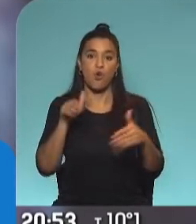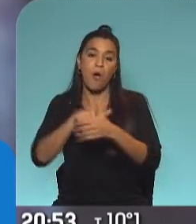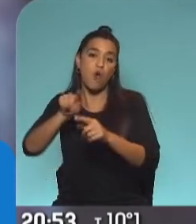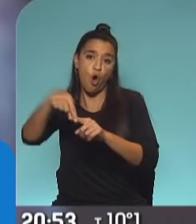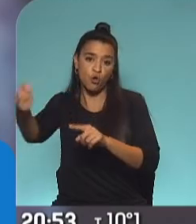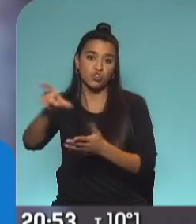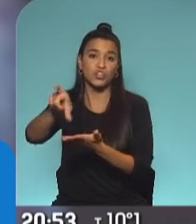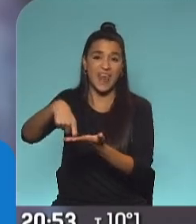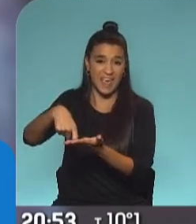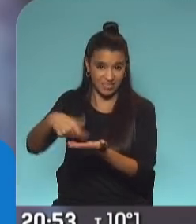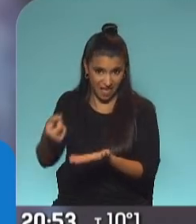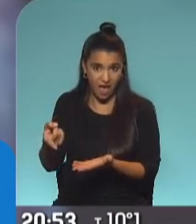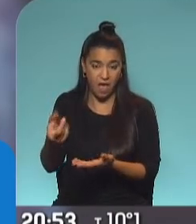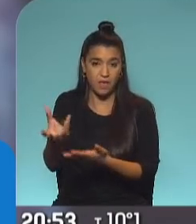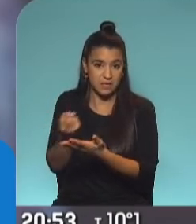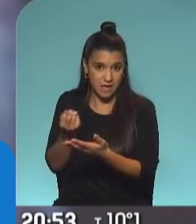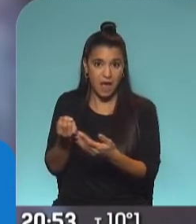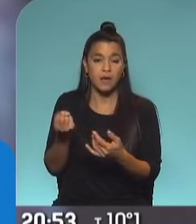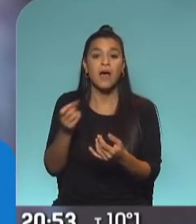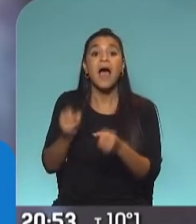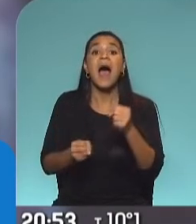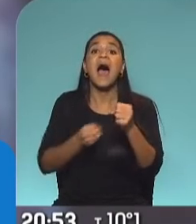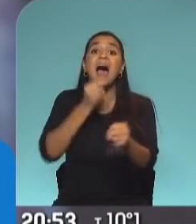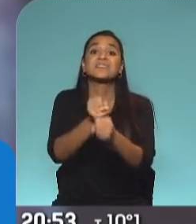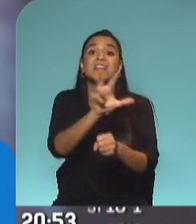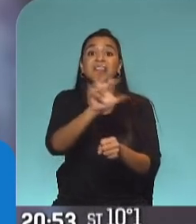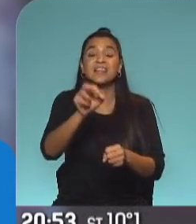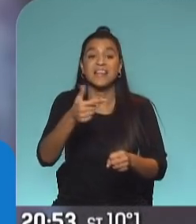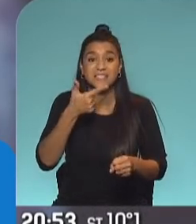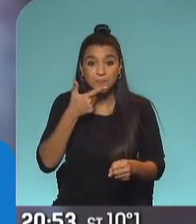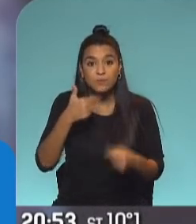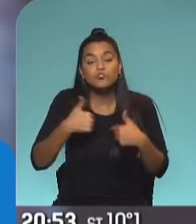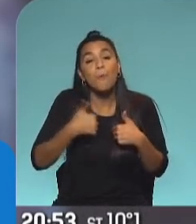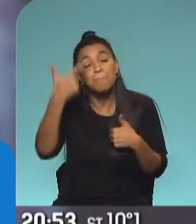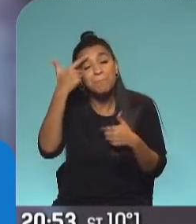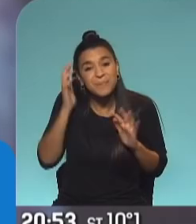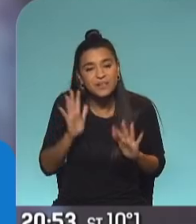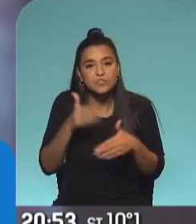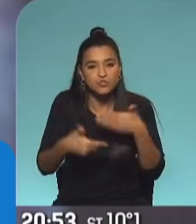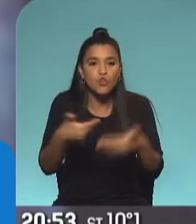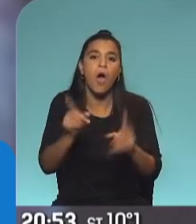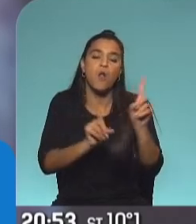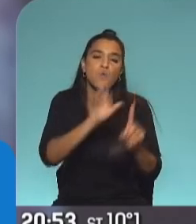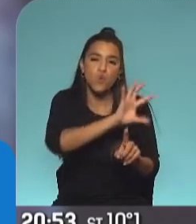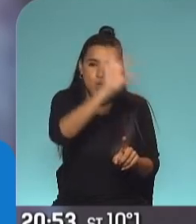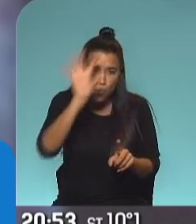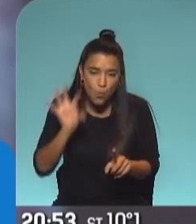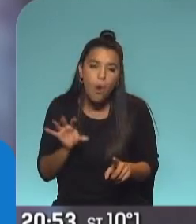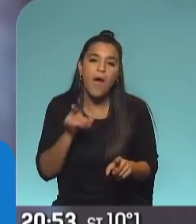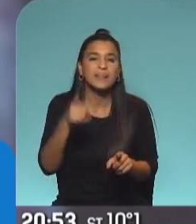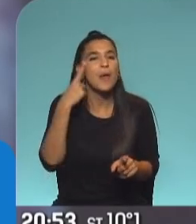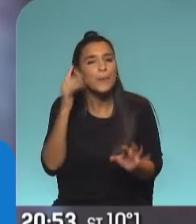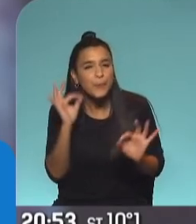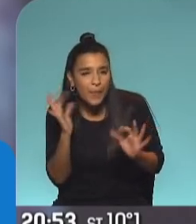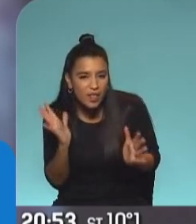con la tarjeta. Esta decisión es hasta el 30 de septiembre. Yo digo, la intuición me dice que en algunos lugares y demás estarán